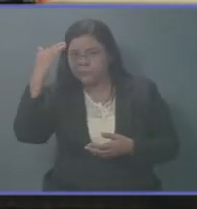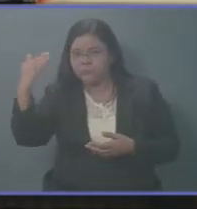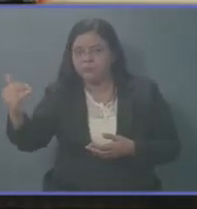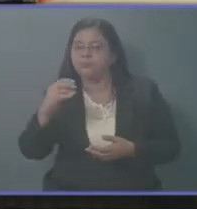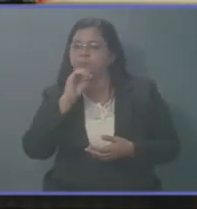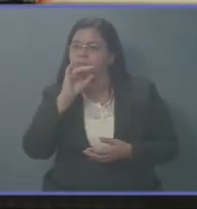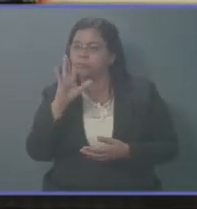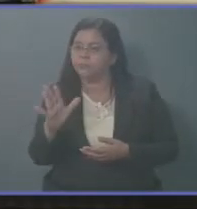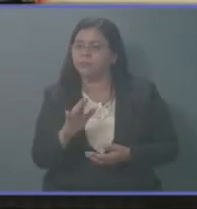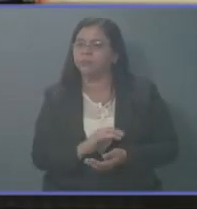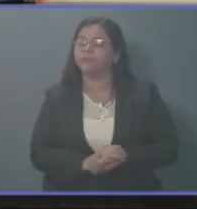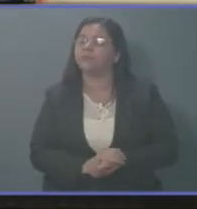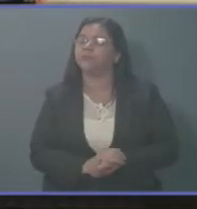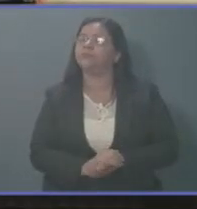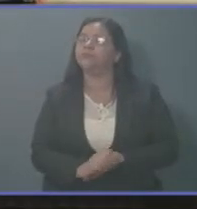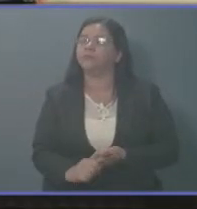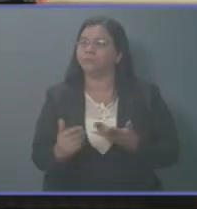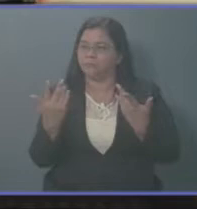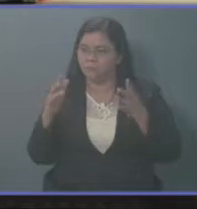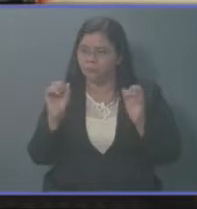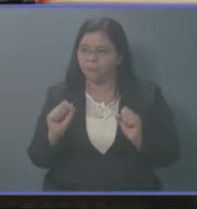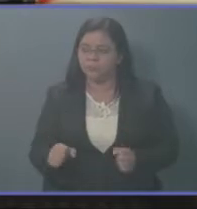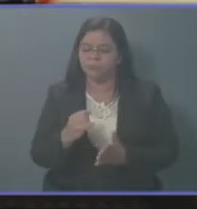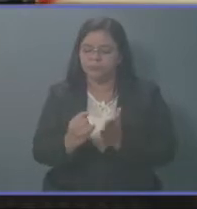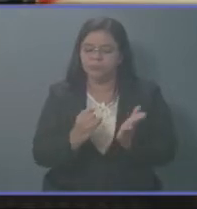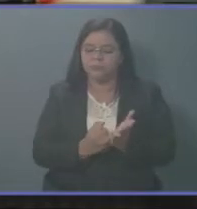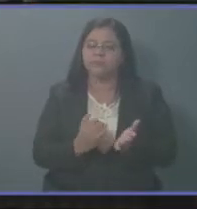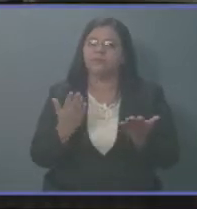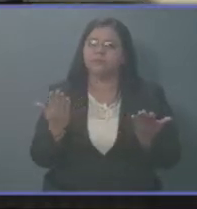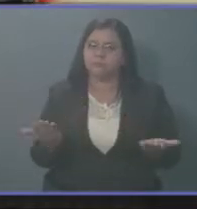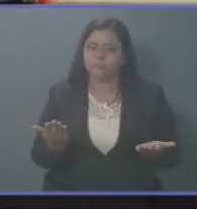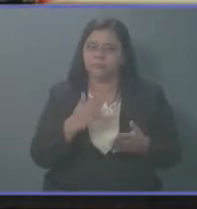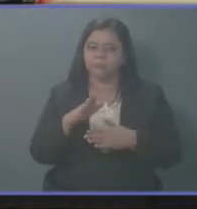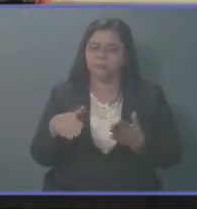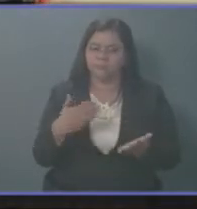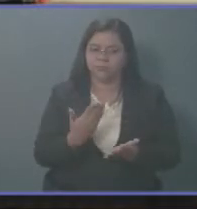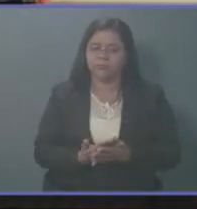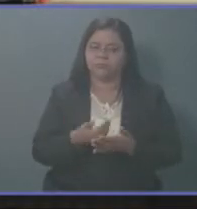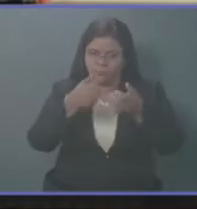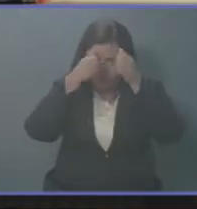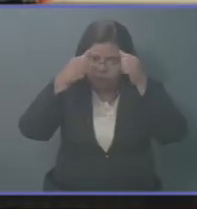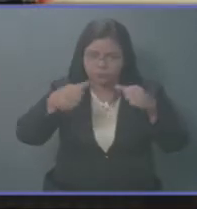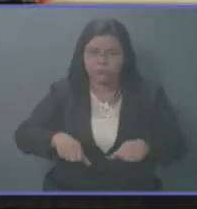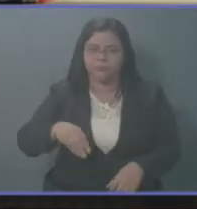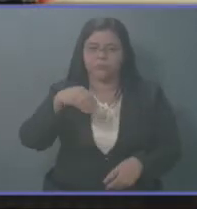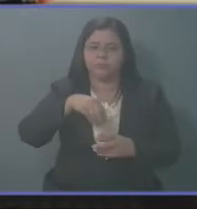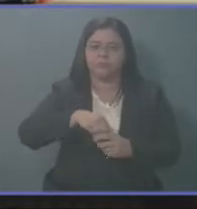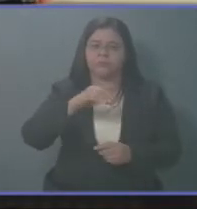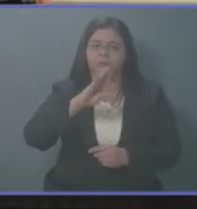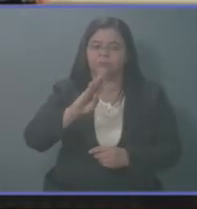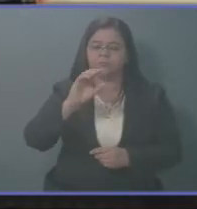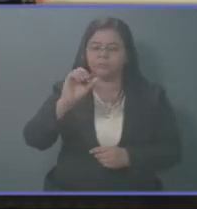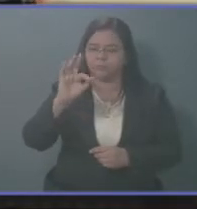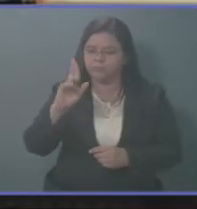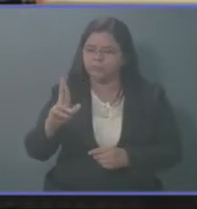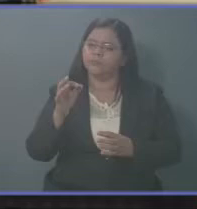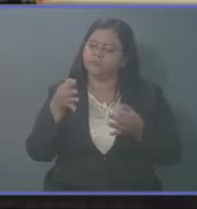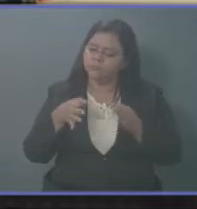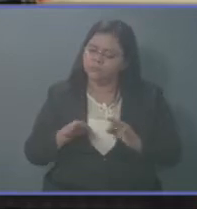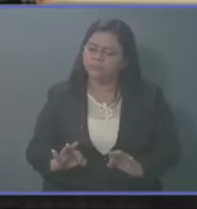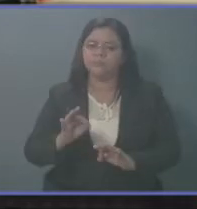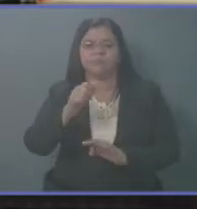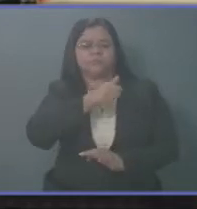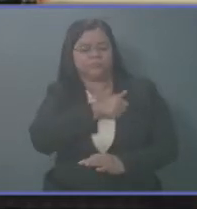sector financiero estatal que deberían estar diseñadas para cada uno de sus componentes y aprobadas por el Banco Central de Reserva, que es el ente responsable